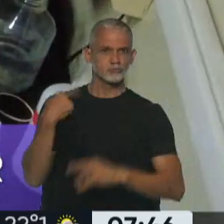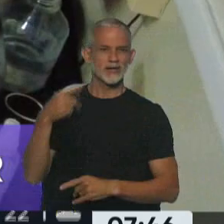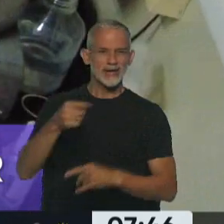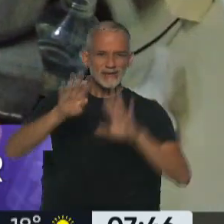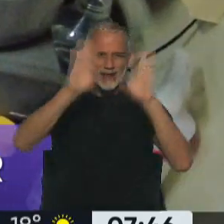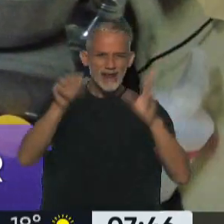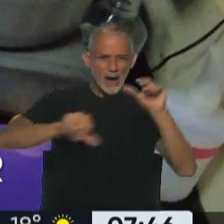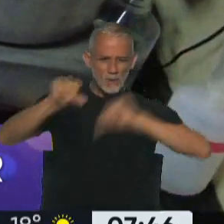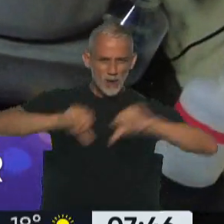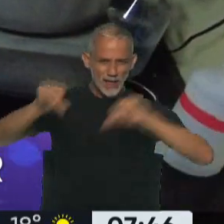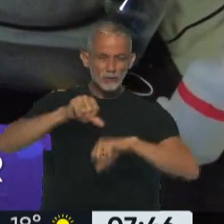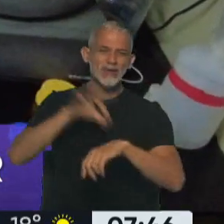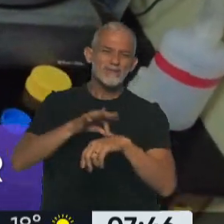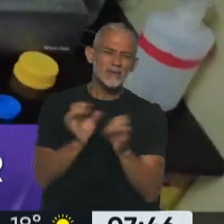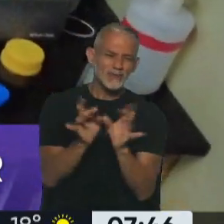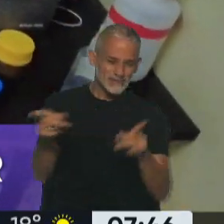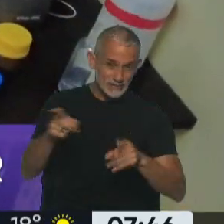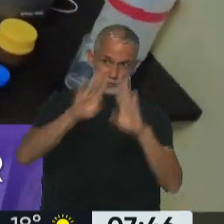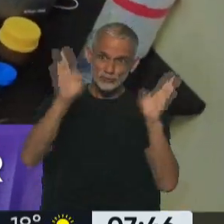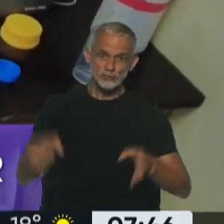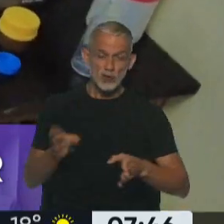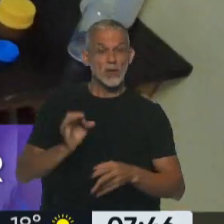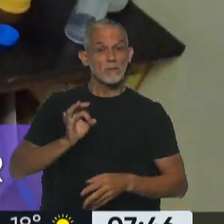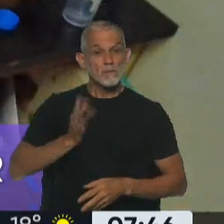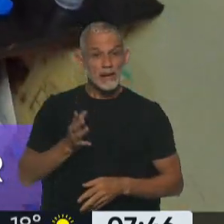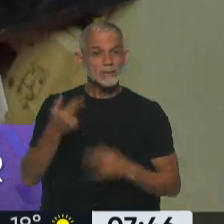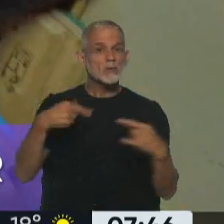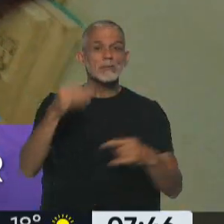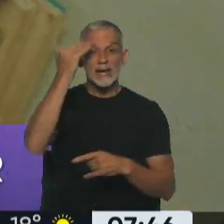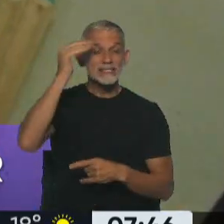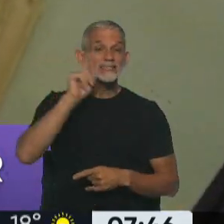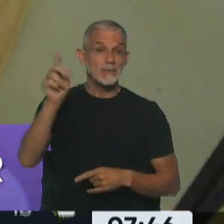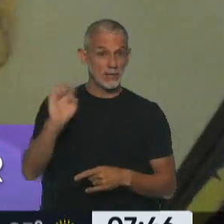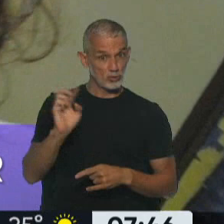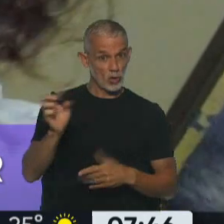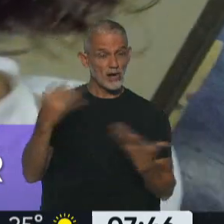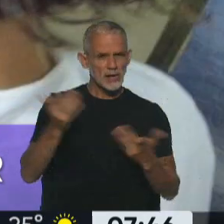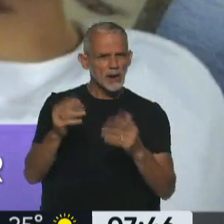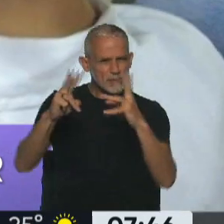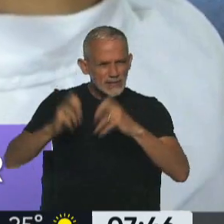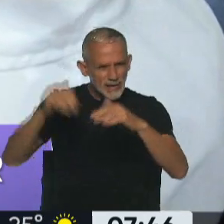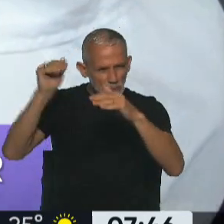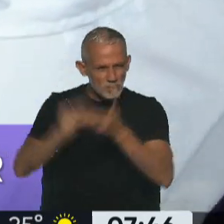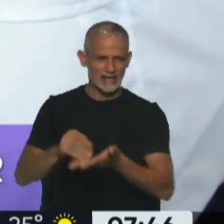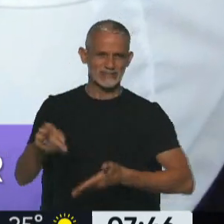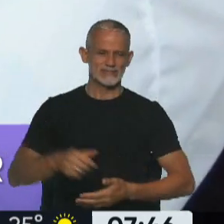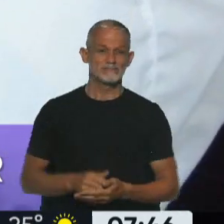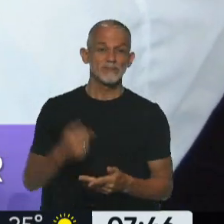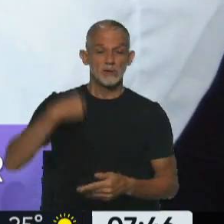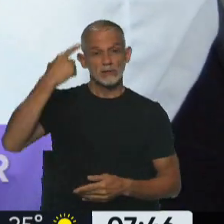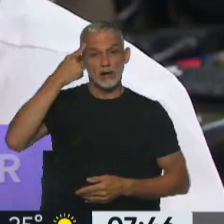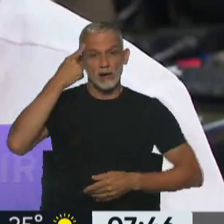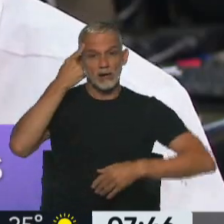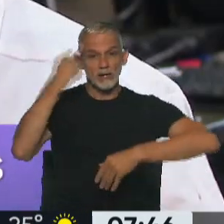fisicoquímica de enfermedades infecciosas recibió un premio de 15000 para profundizar sus investigaciones Yo creo que el